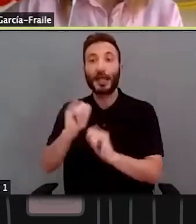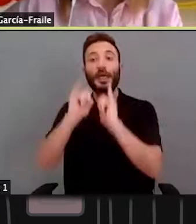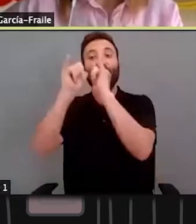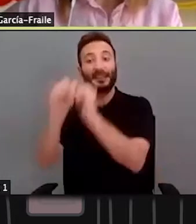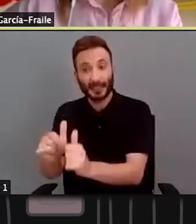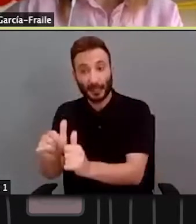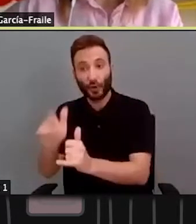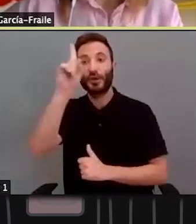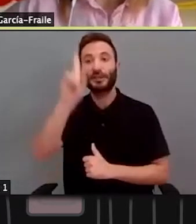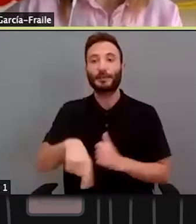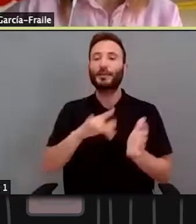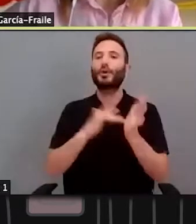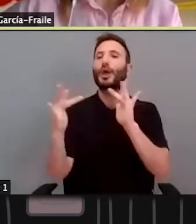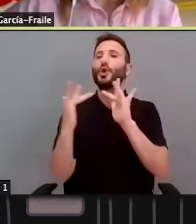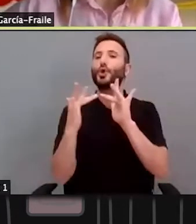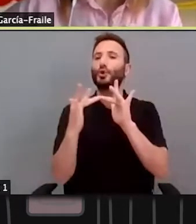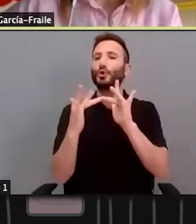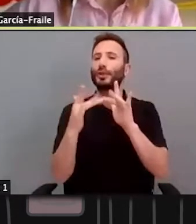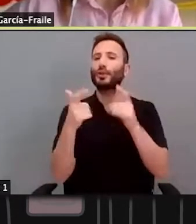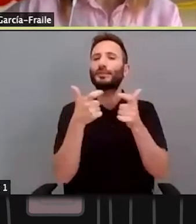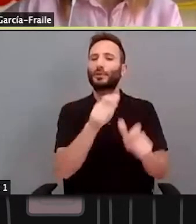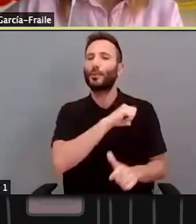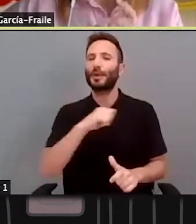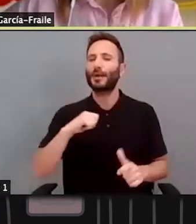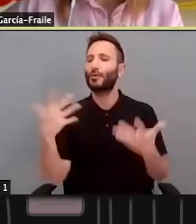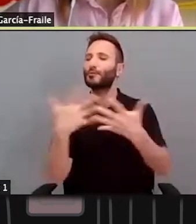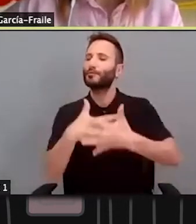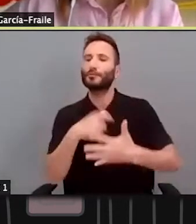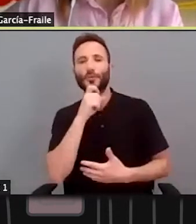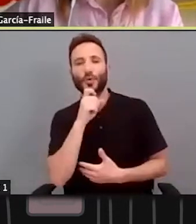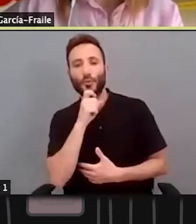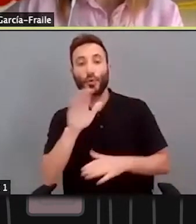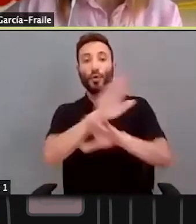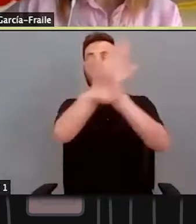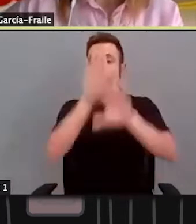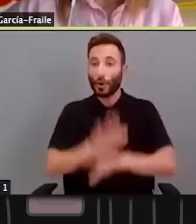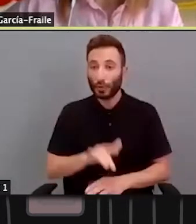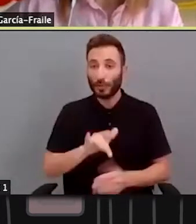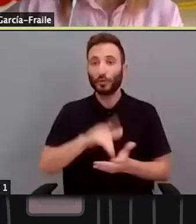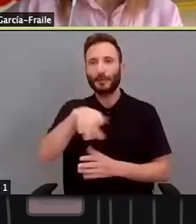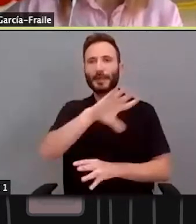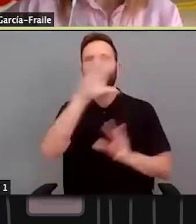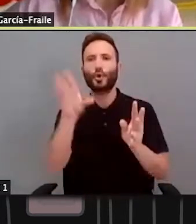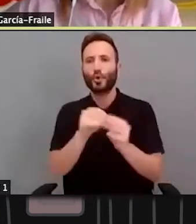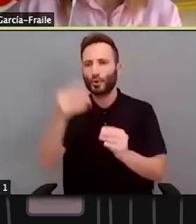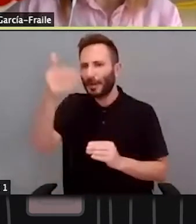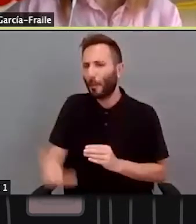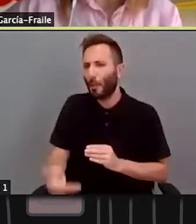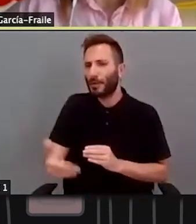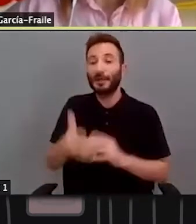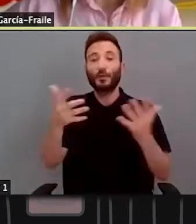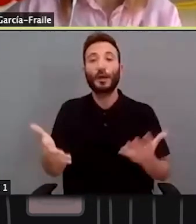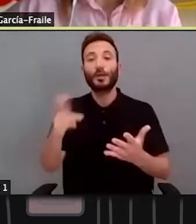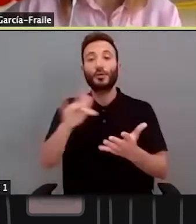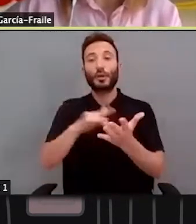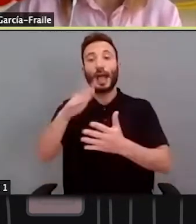la relación que mantienen con el sector privado. Y por último, otra conclusión muy importante es que las administraciones